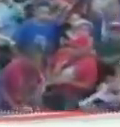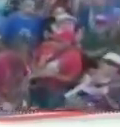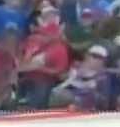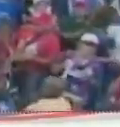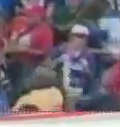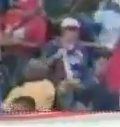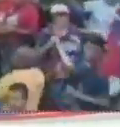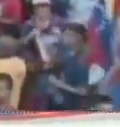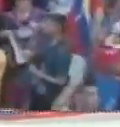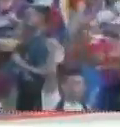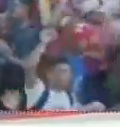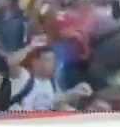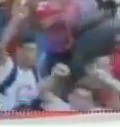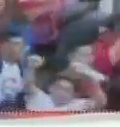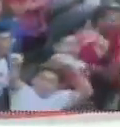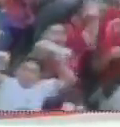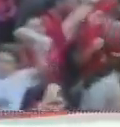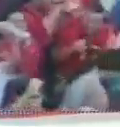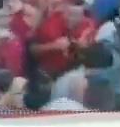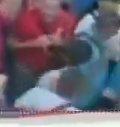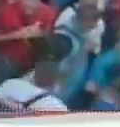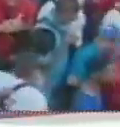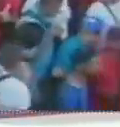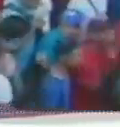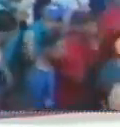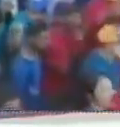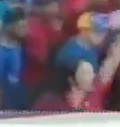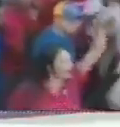Elías Aguamilano.